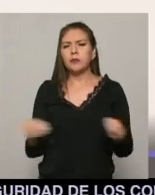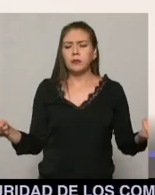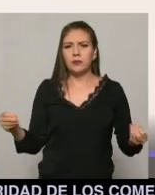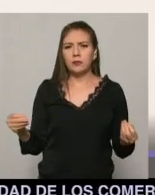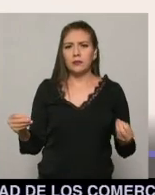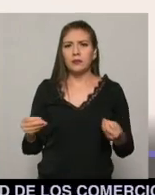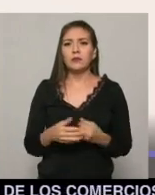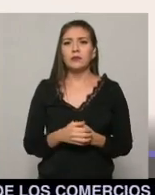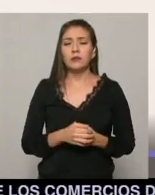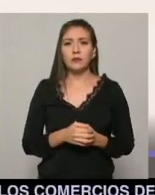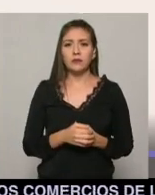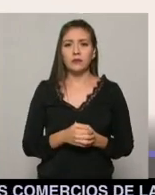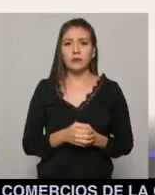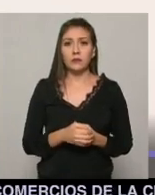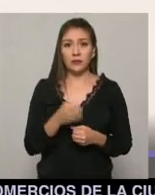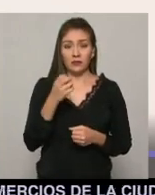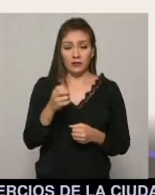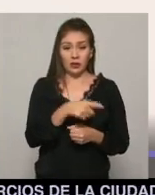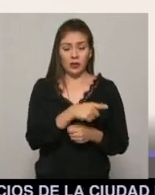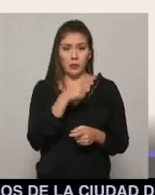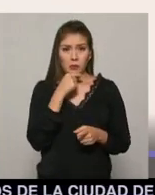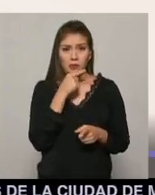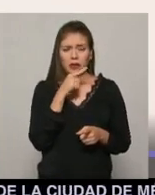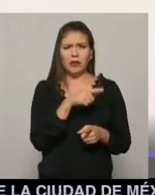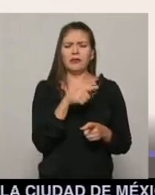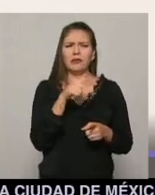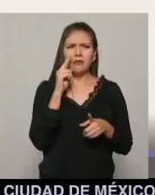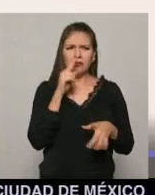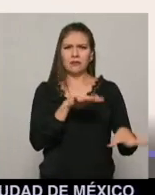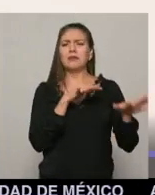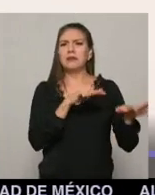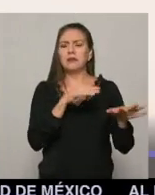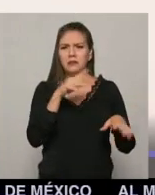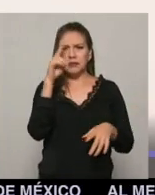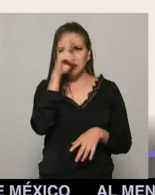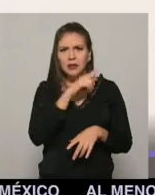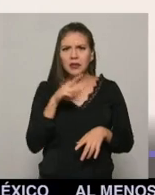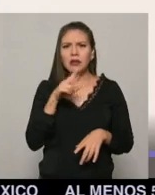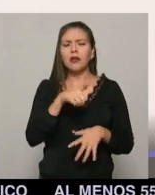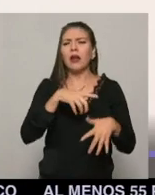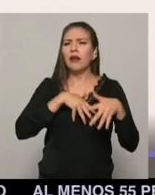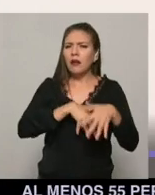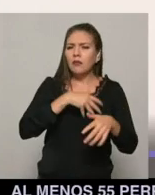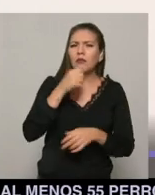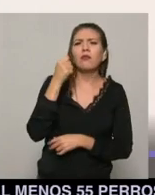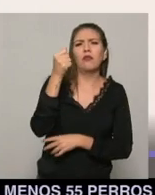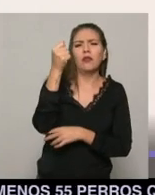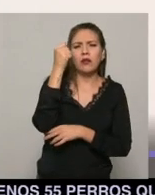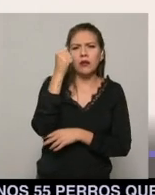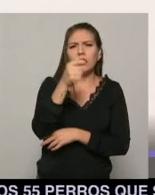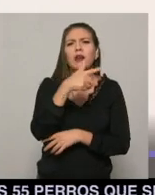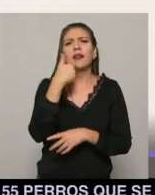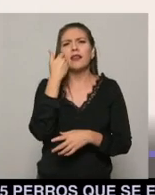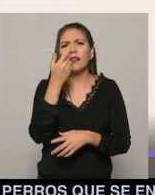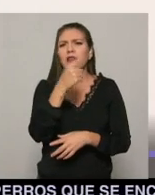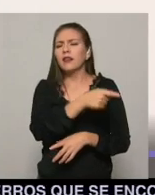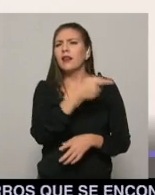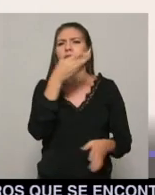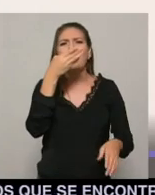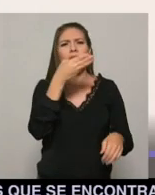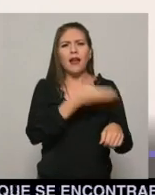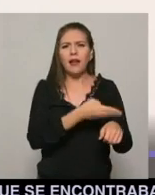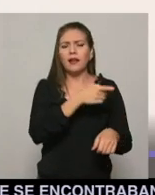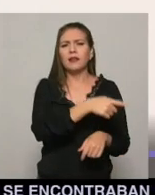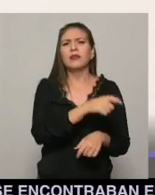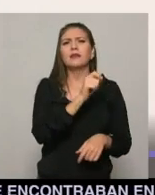que tuvo, digamos, ese comportamiento de la policía llamó la atención, generó protestas, se inició un procedimiento sancionatorio al interior de la Secretaría de Seguridad